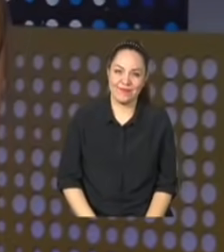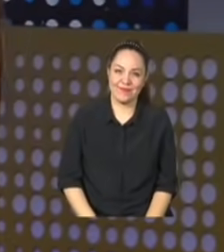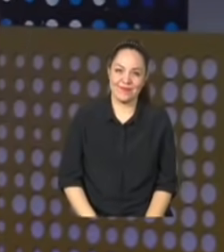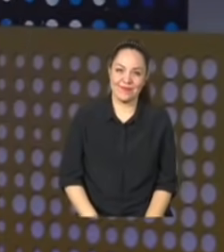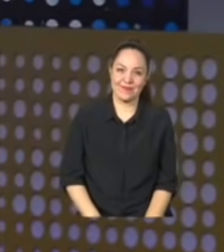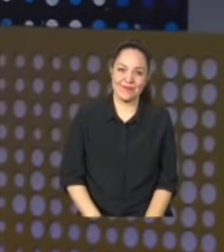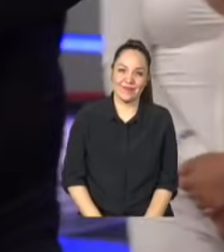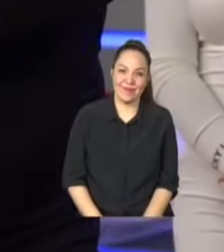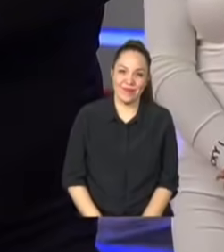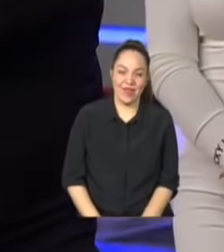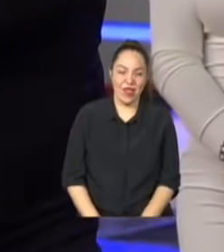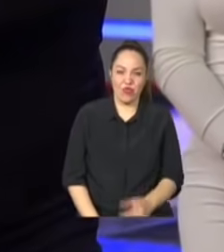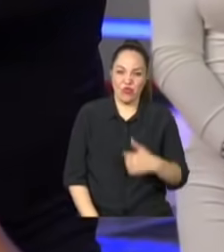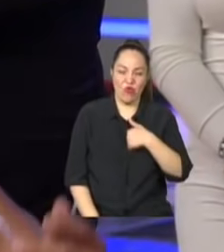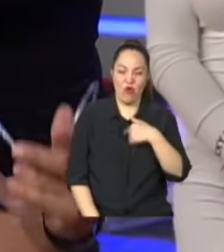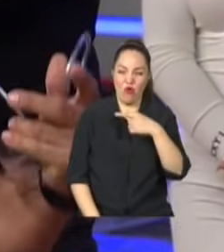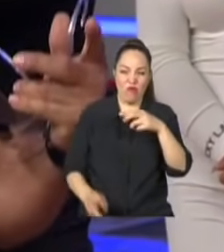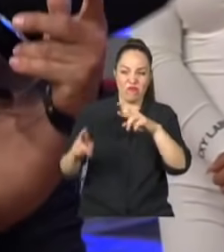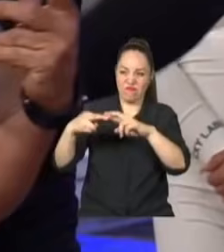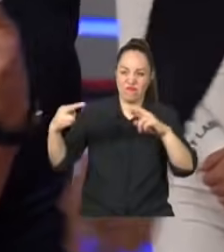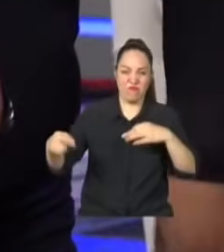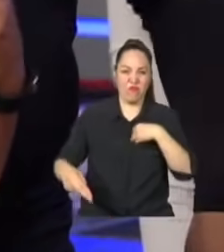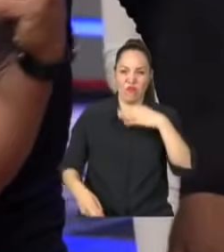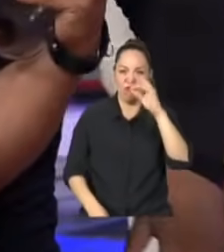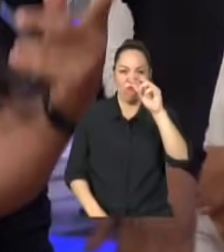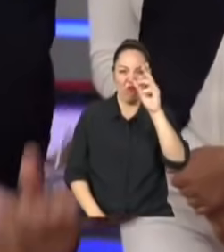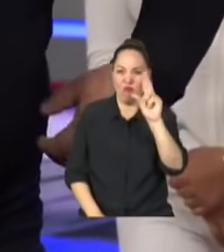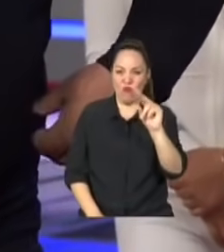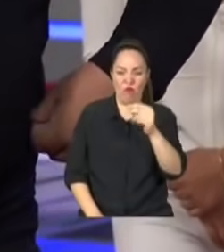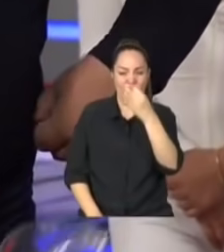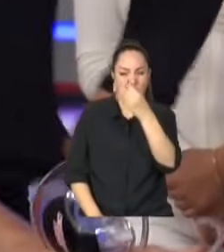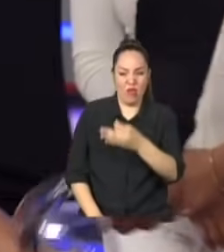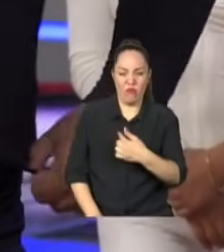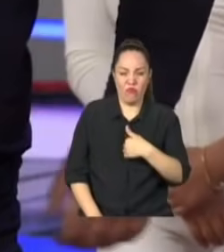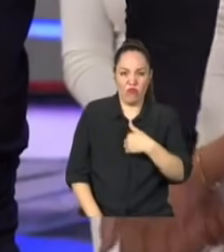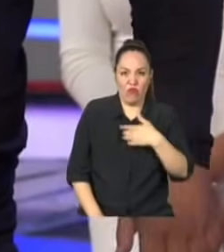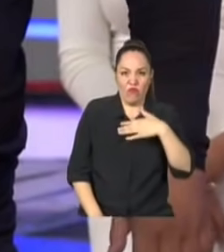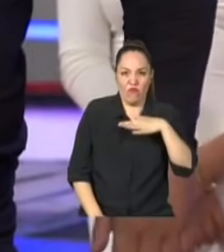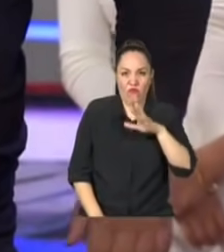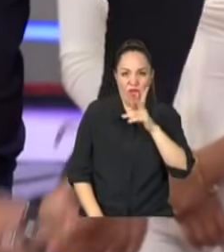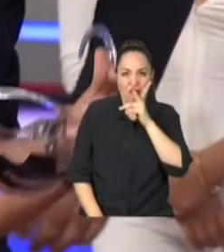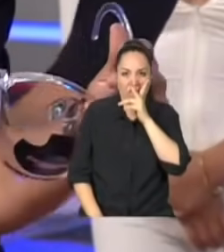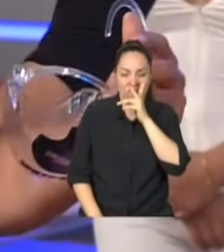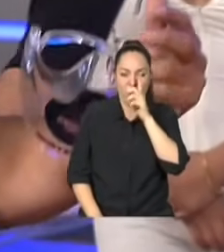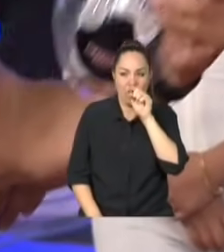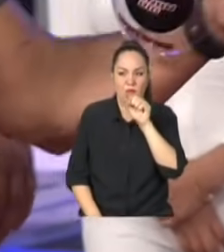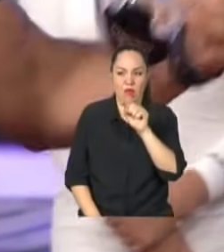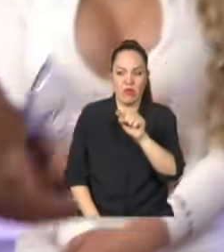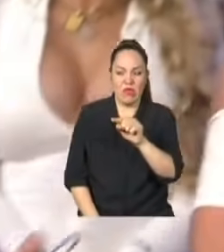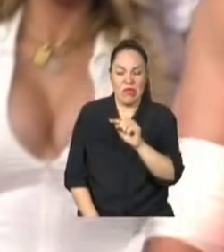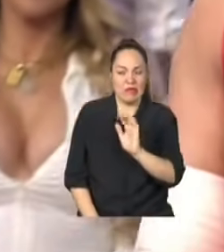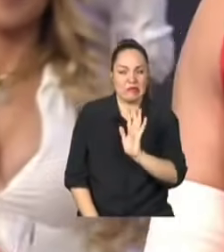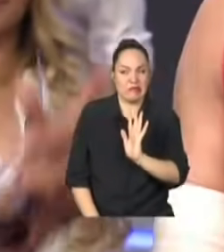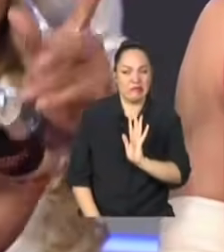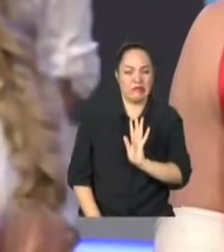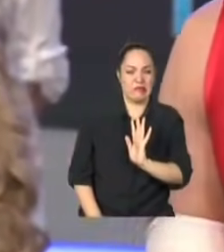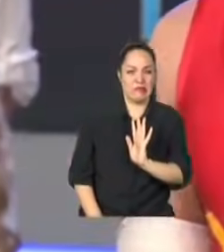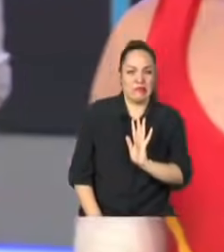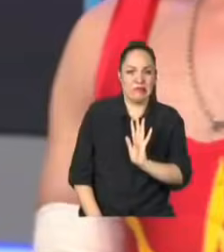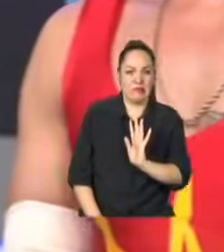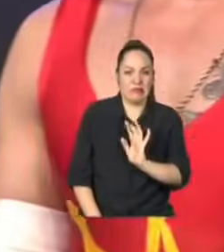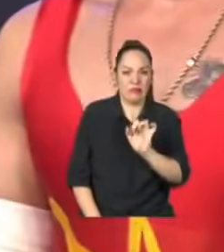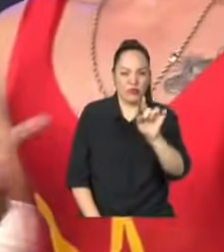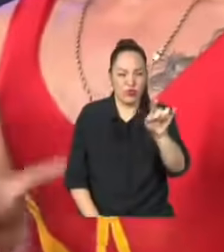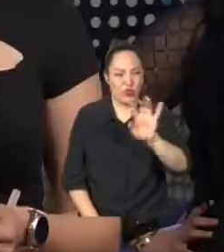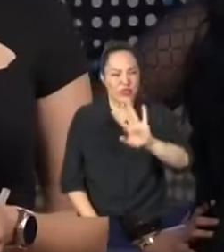que acepte esta relación porque yo, si fuera el padre tuyo, manita, no estás viendo, te diría. No estás